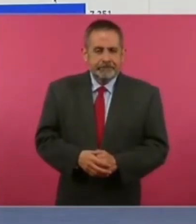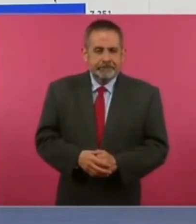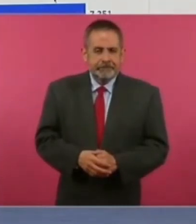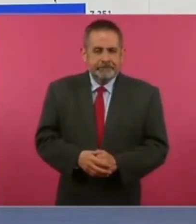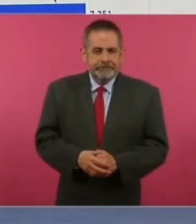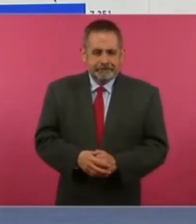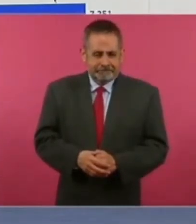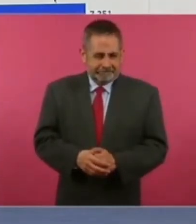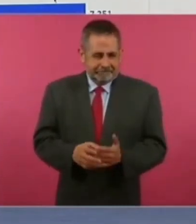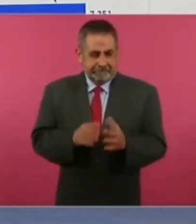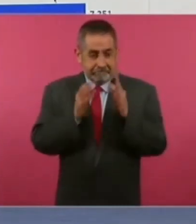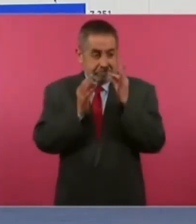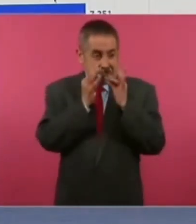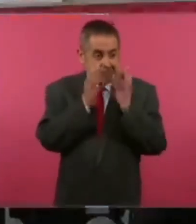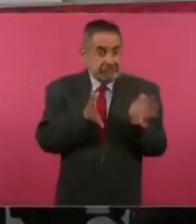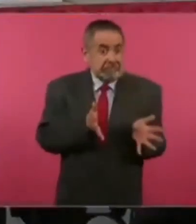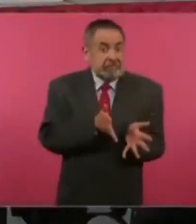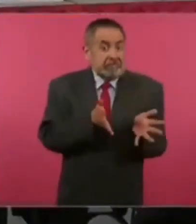Está un poquito